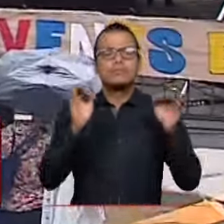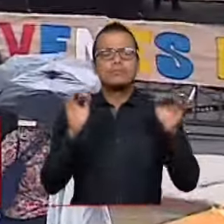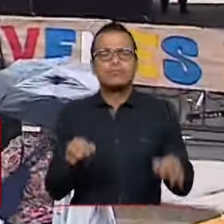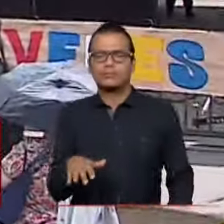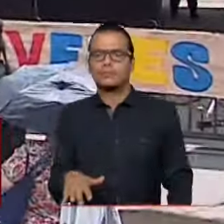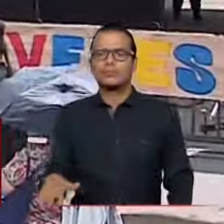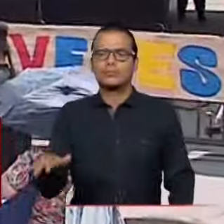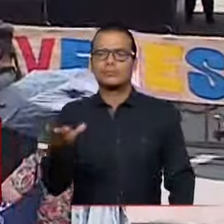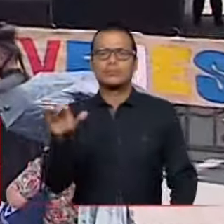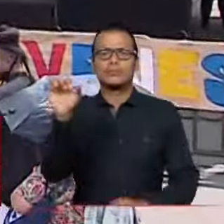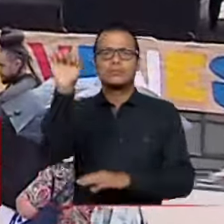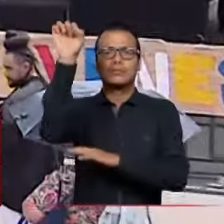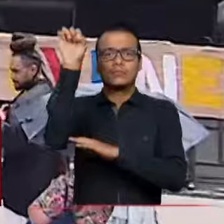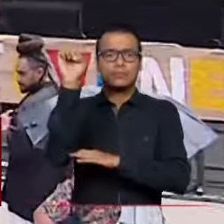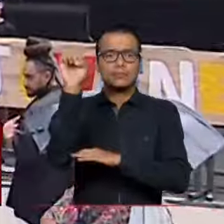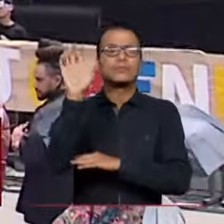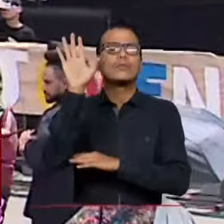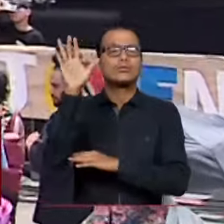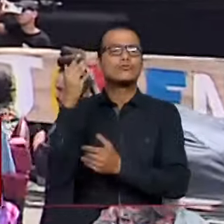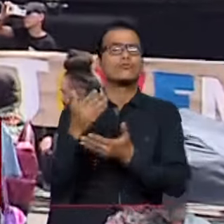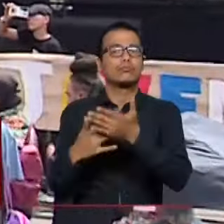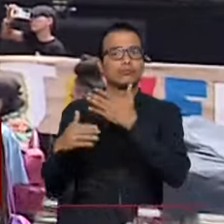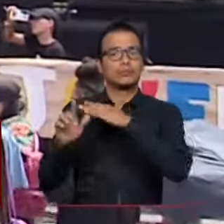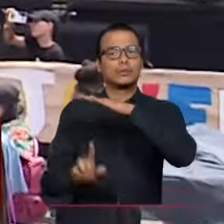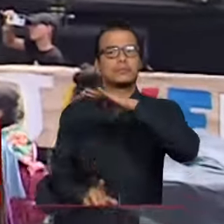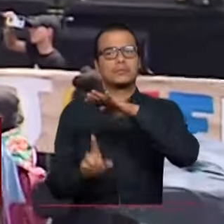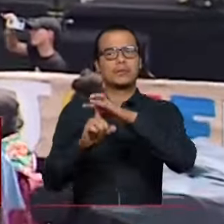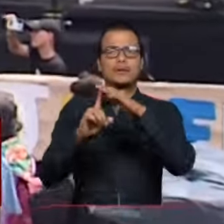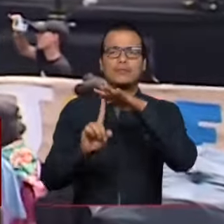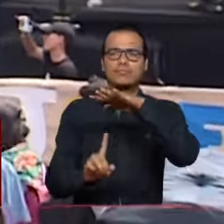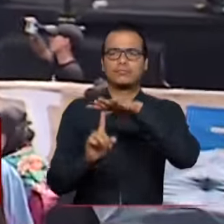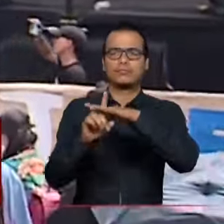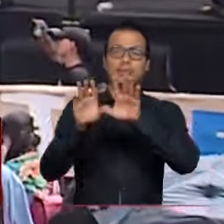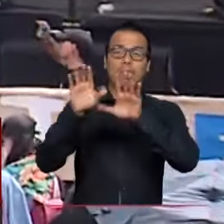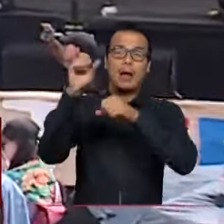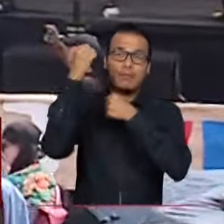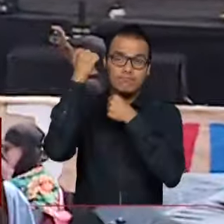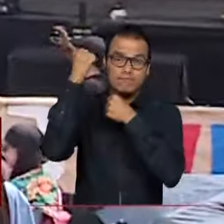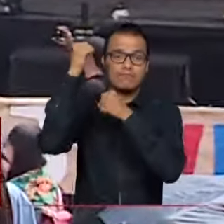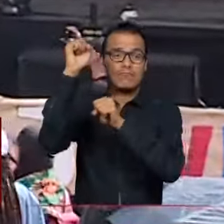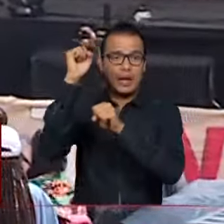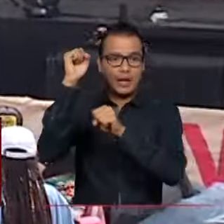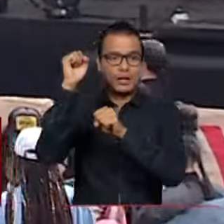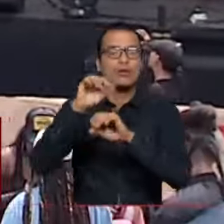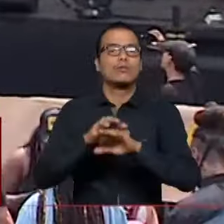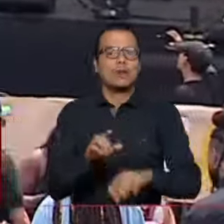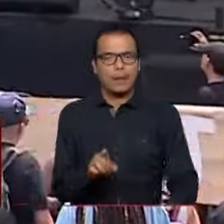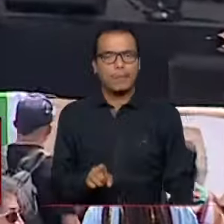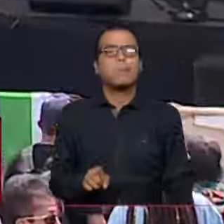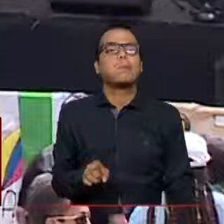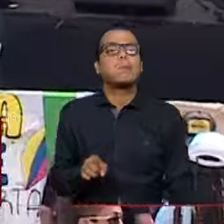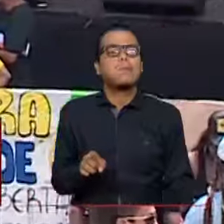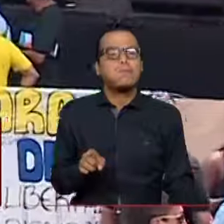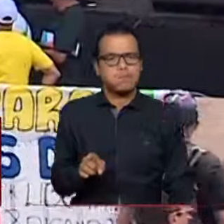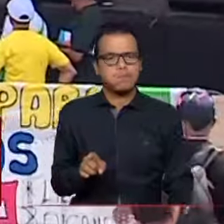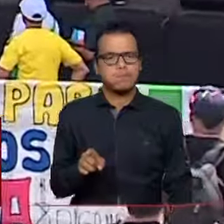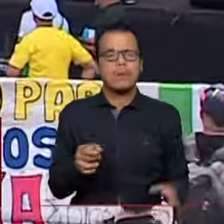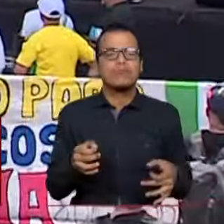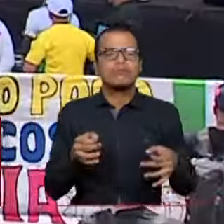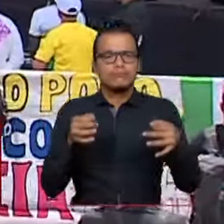fue eje fundamental durante las protestas del paro nacional y el posterior estallido social. Aquí